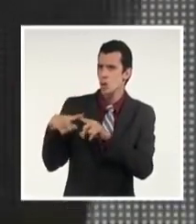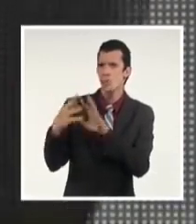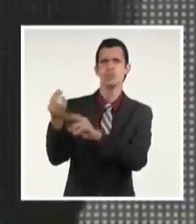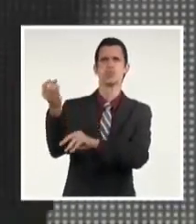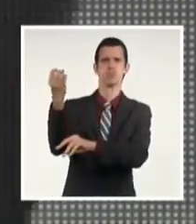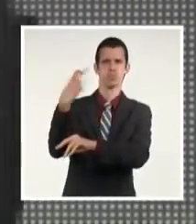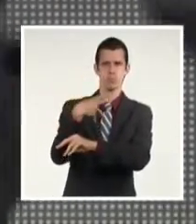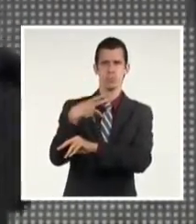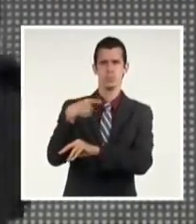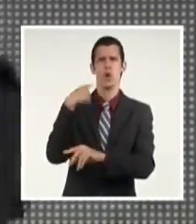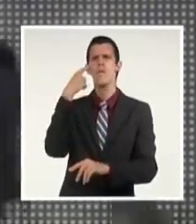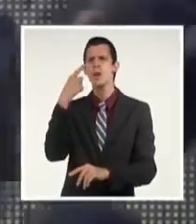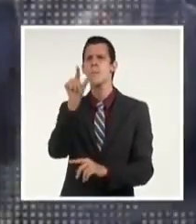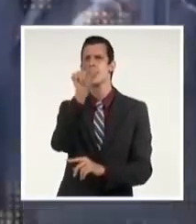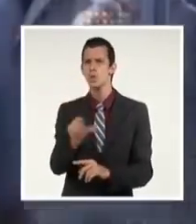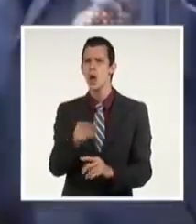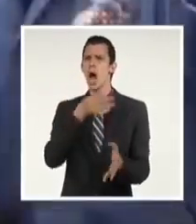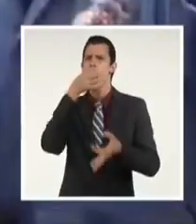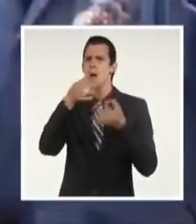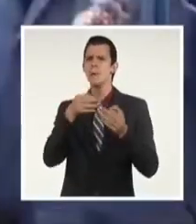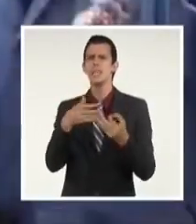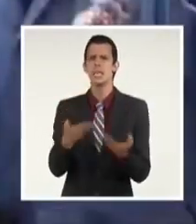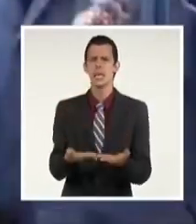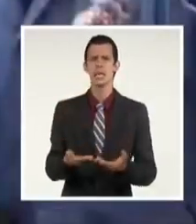testimonio de un represor